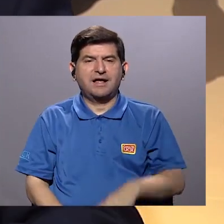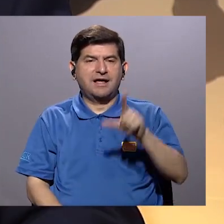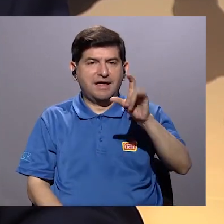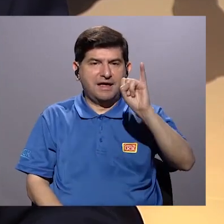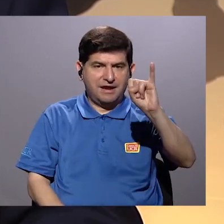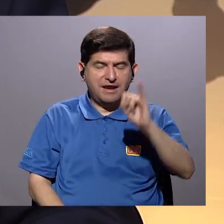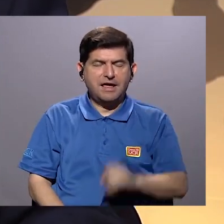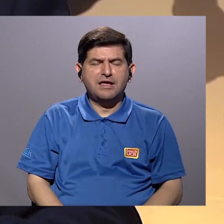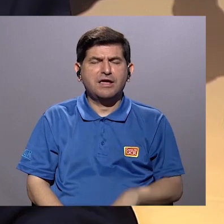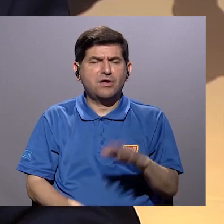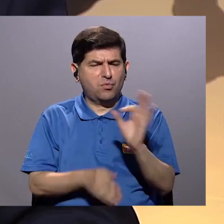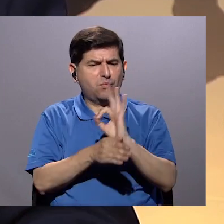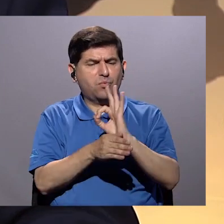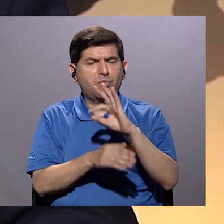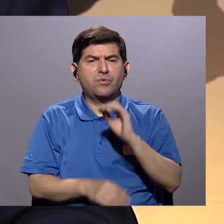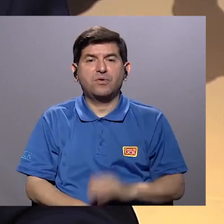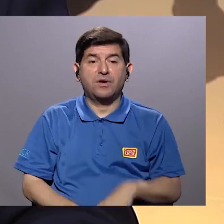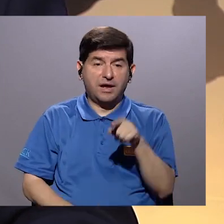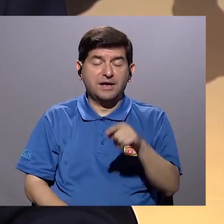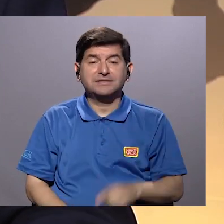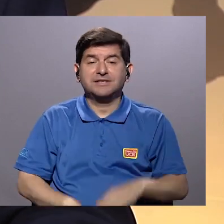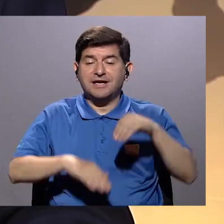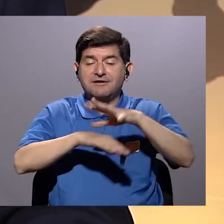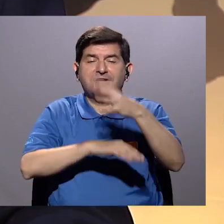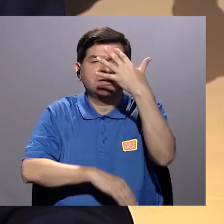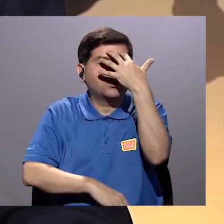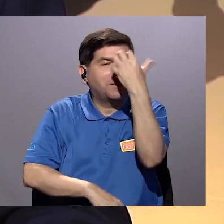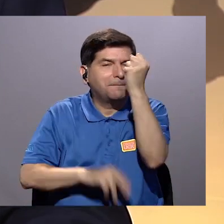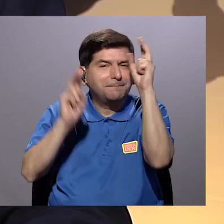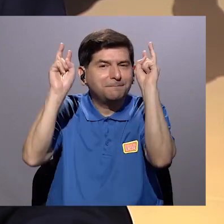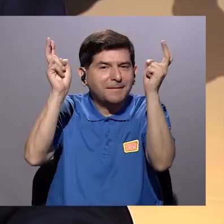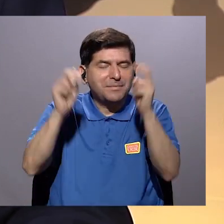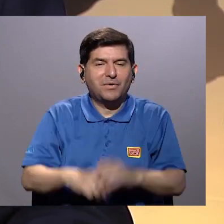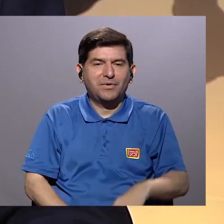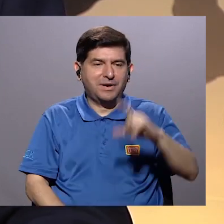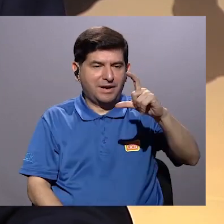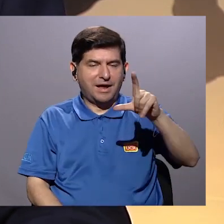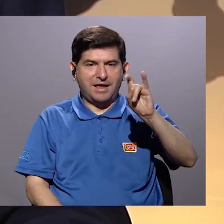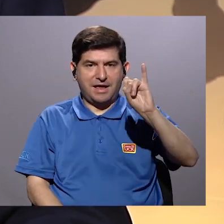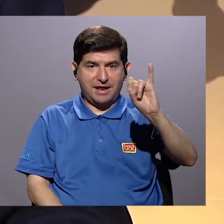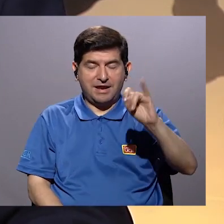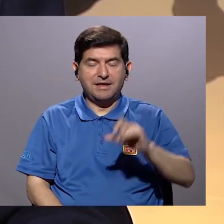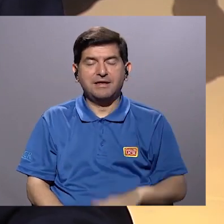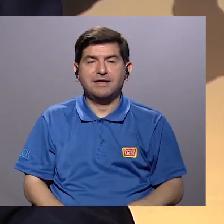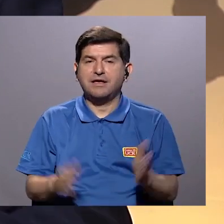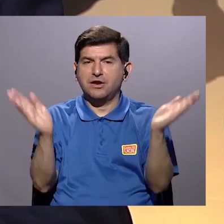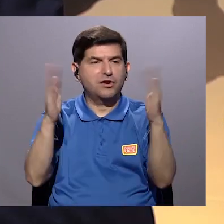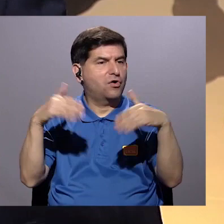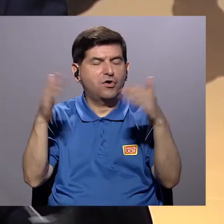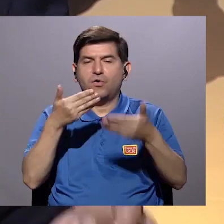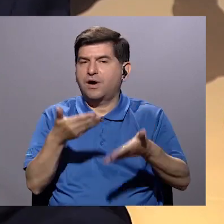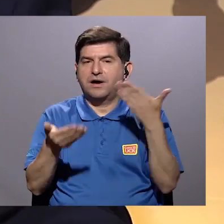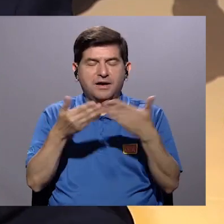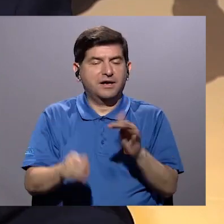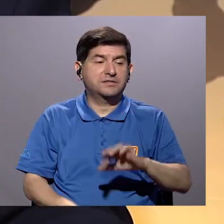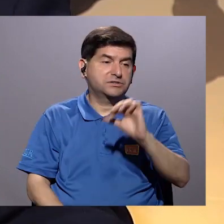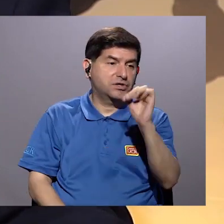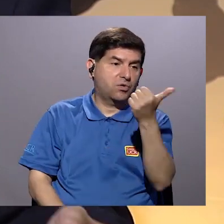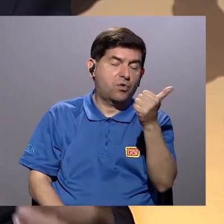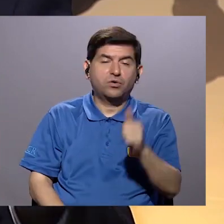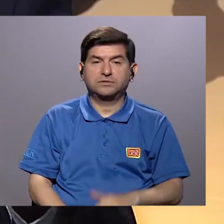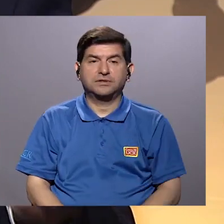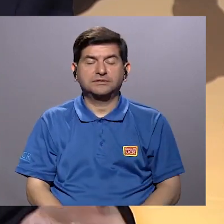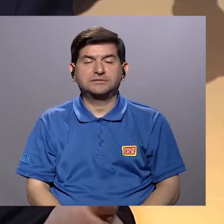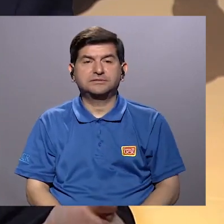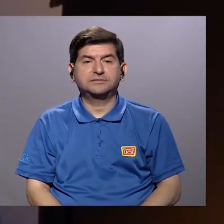surgiendo tanto, y es que ese efecto de memoria en las baterías de litio es casi inexistente en comparación con las otras baterías.